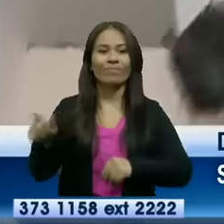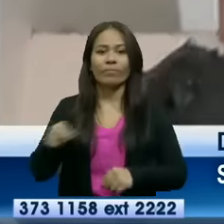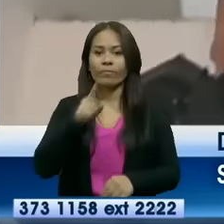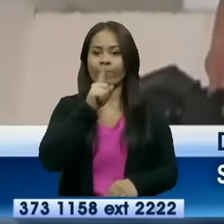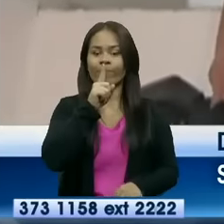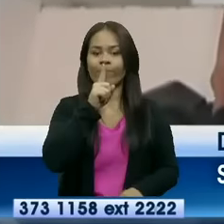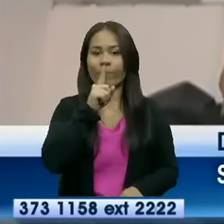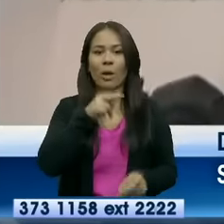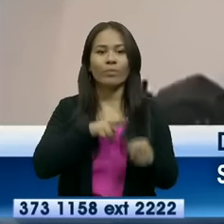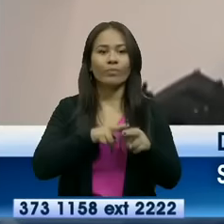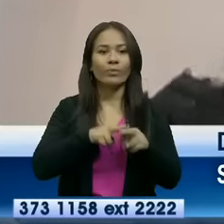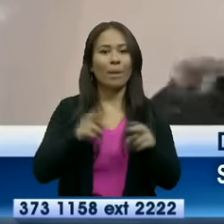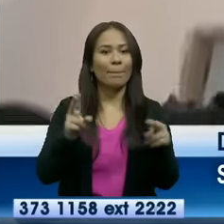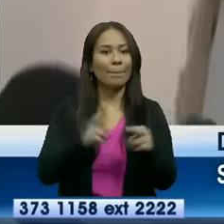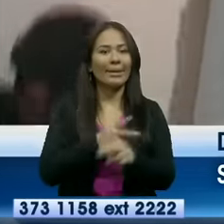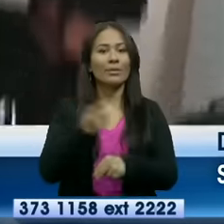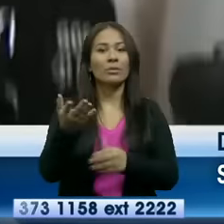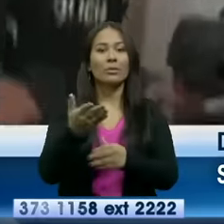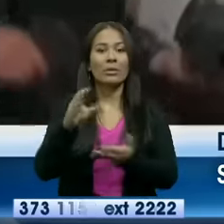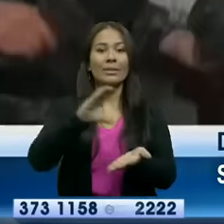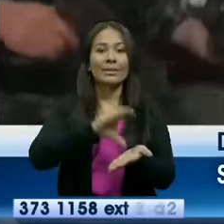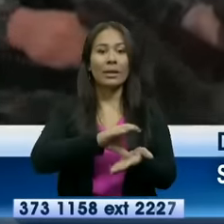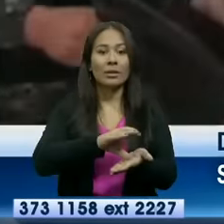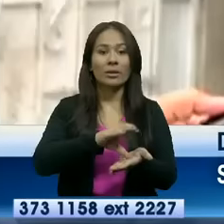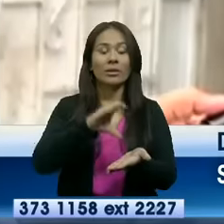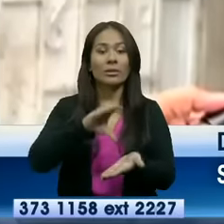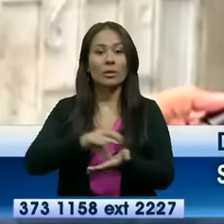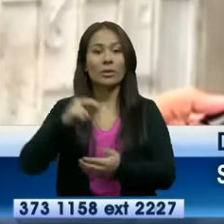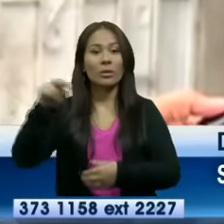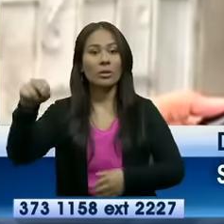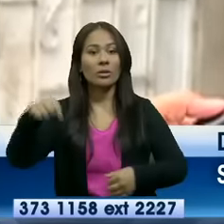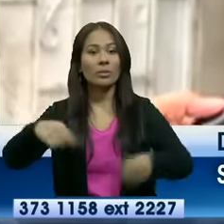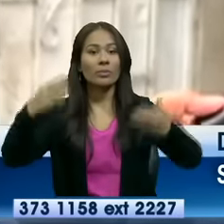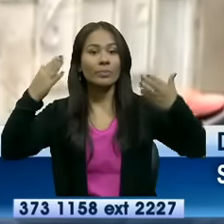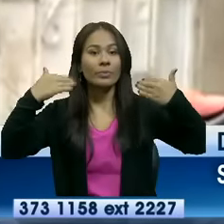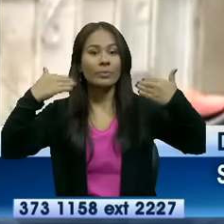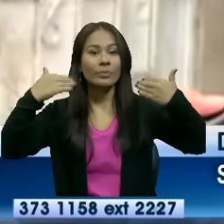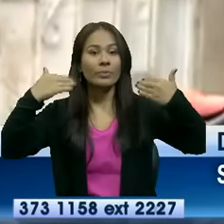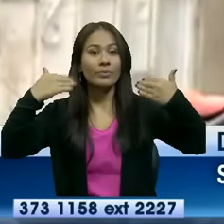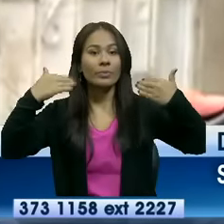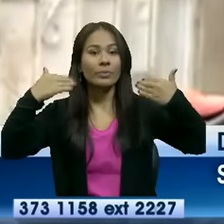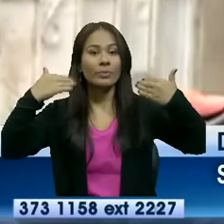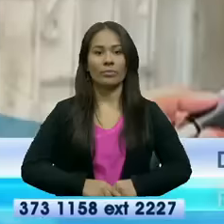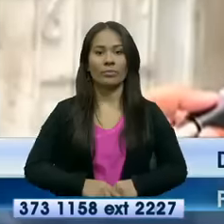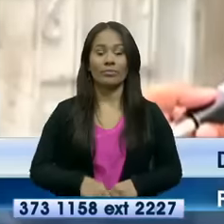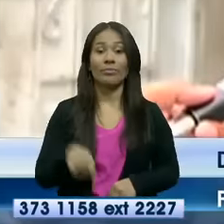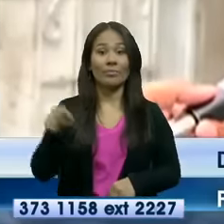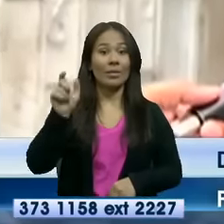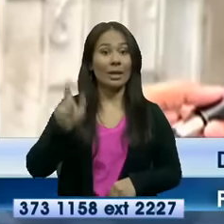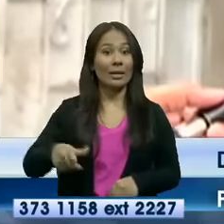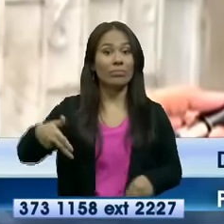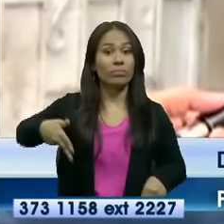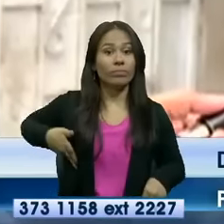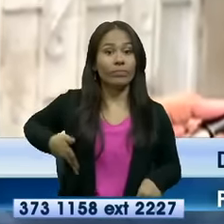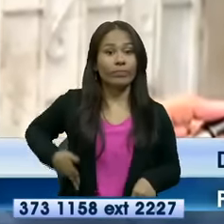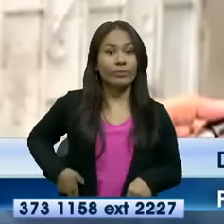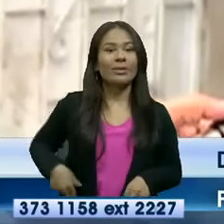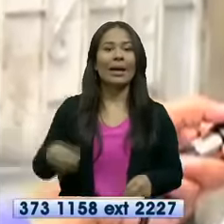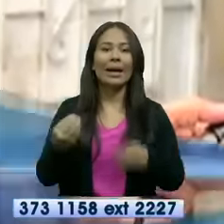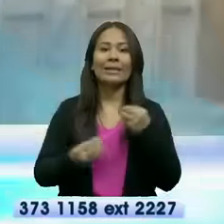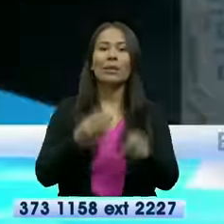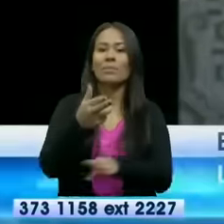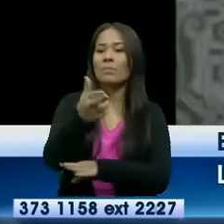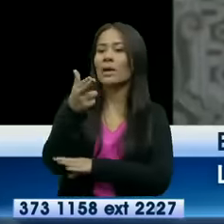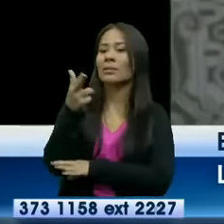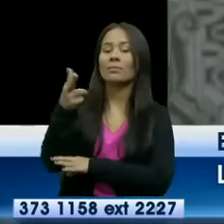de varios delitos, especialmente en el sector centro o centro norte de la ciudad de Guayaquil. Incluso podría darse de que estas armas ya hayan servido para asesinar a